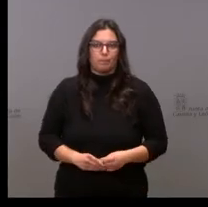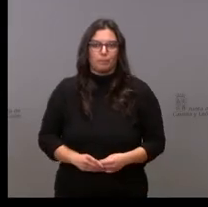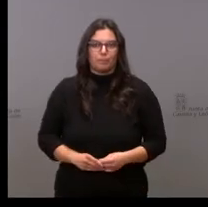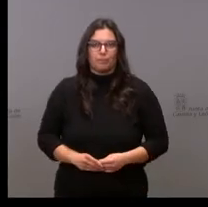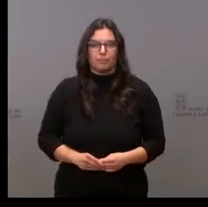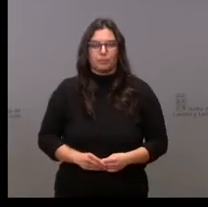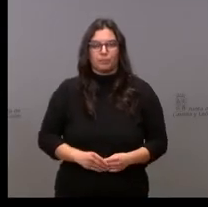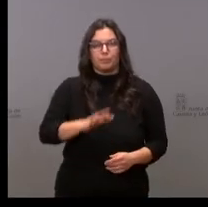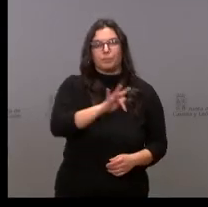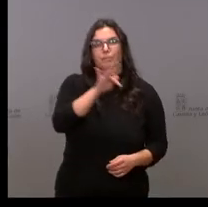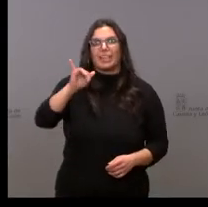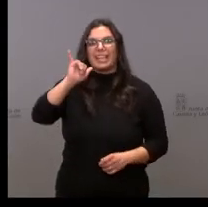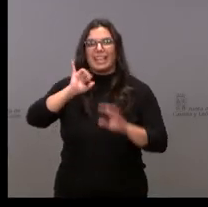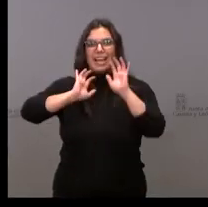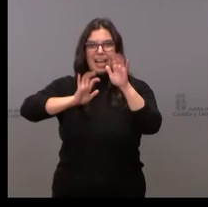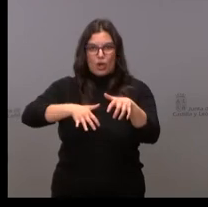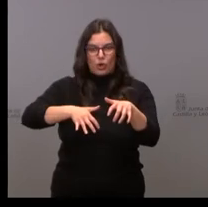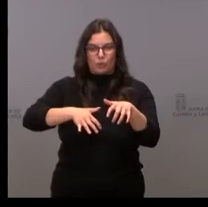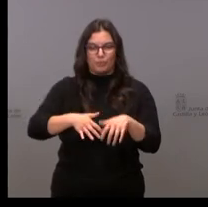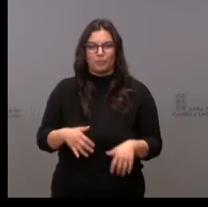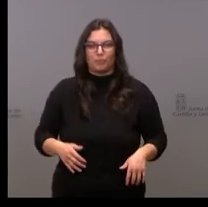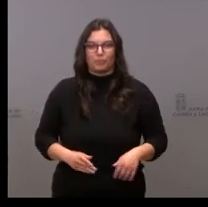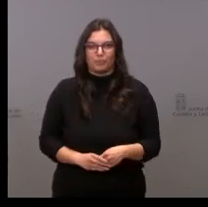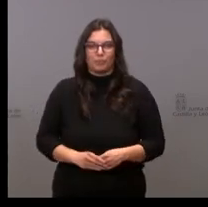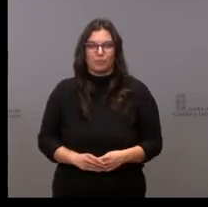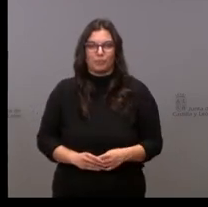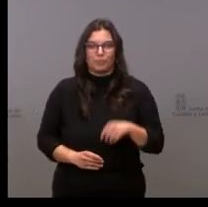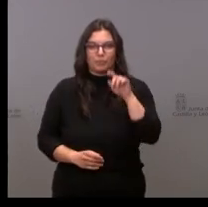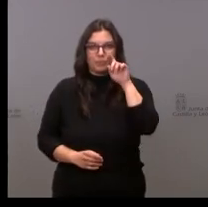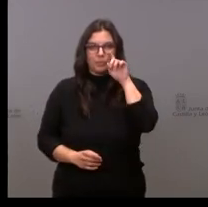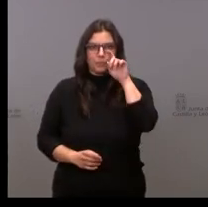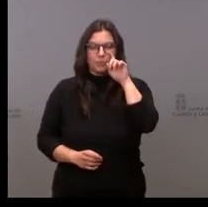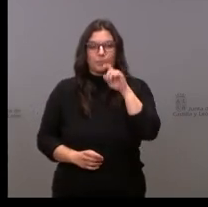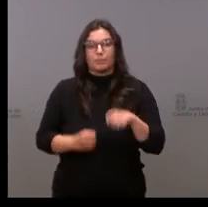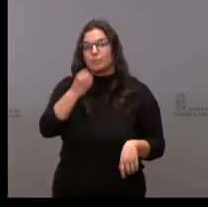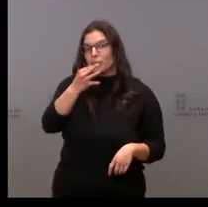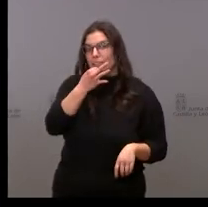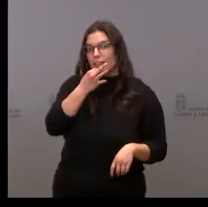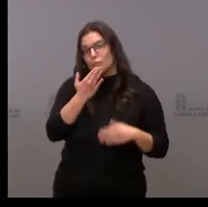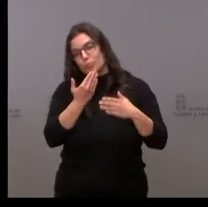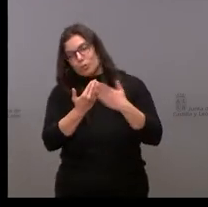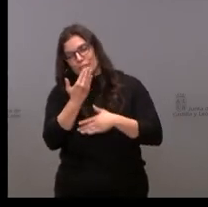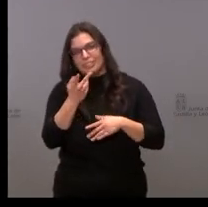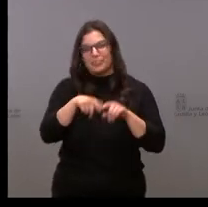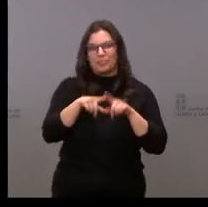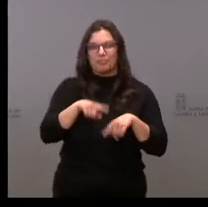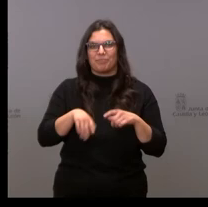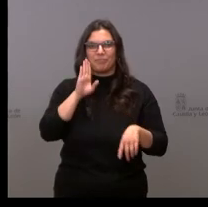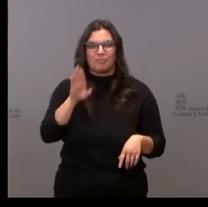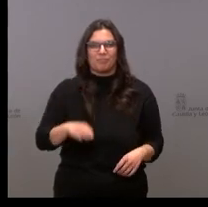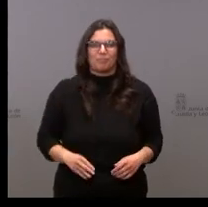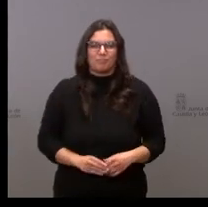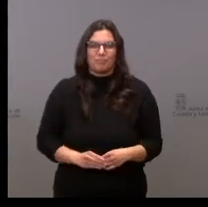y león hoy hace las preguntas césar fernández buenas tardes buenos días todavía ángel